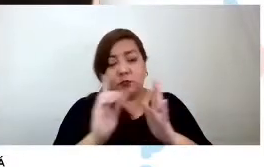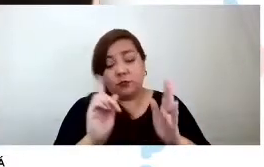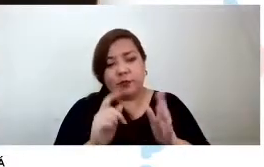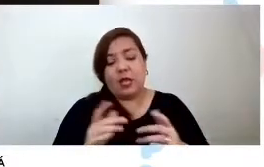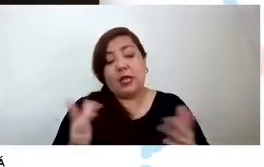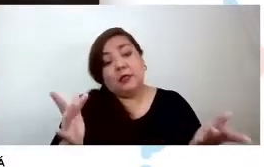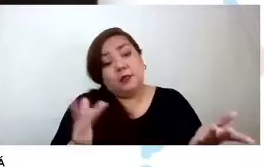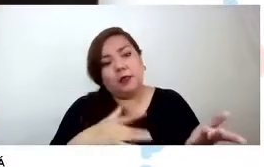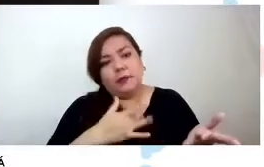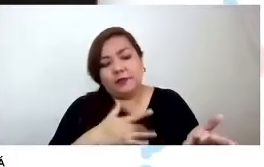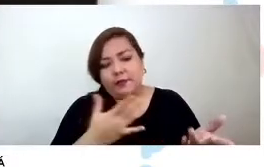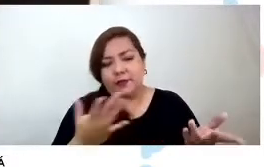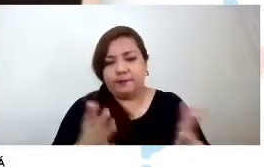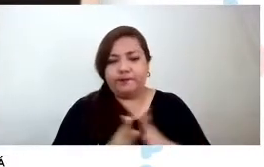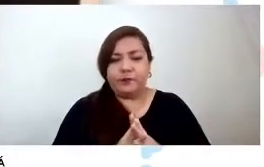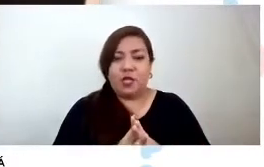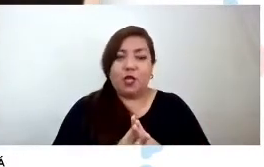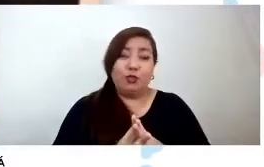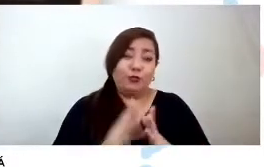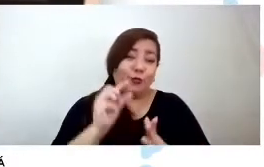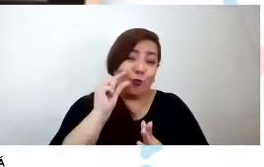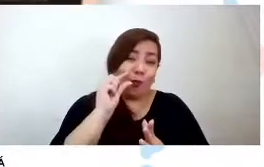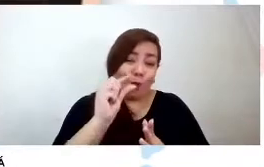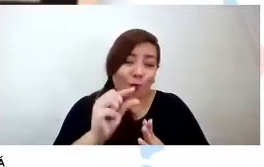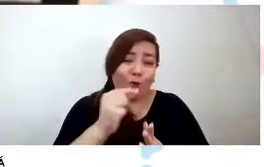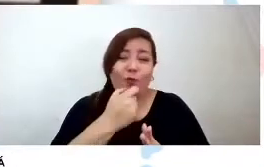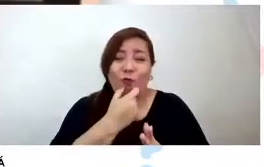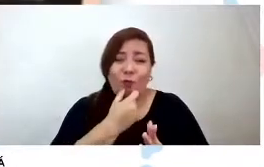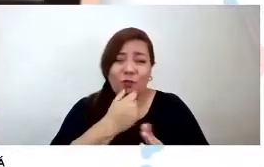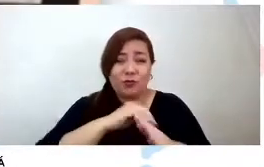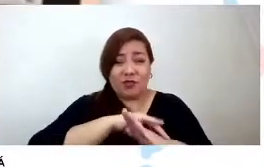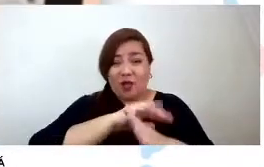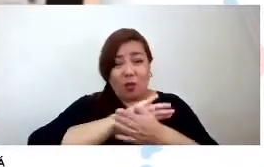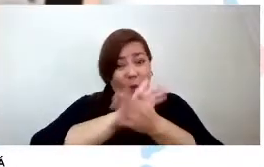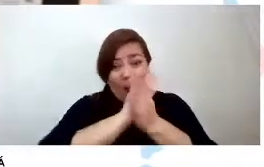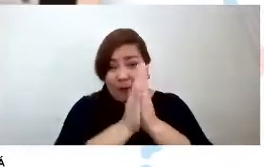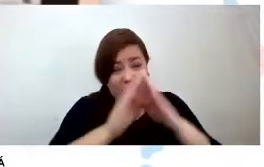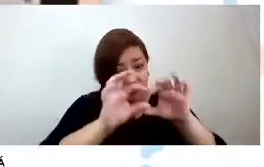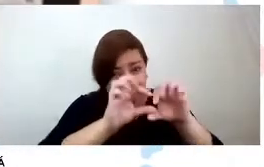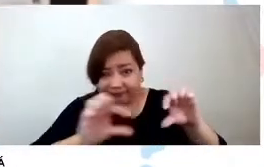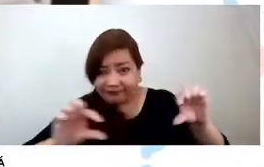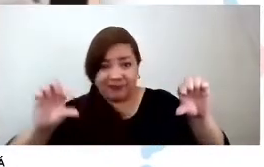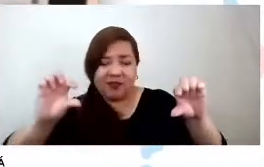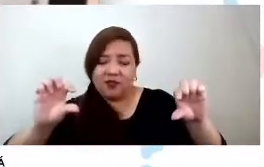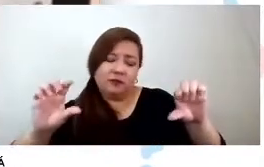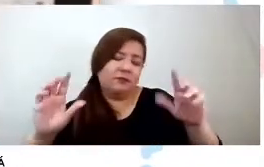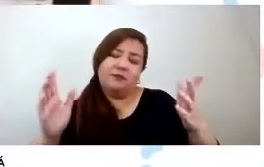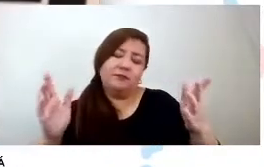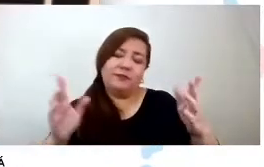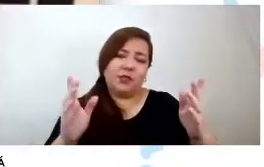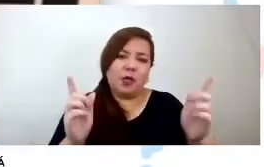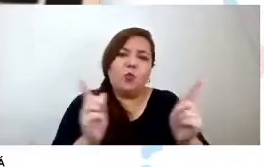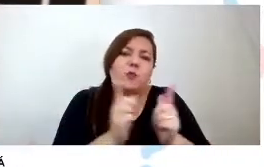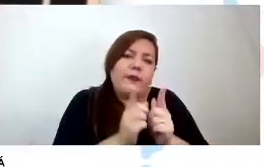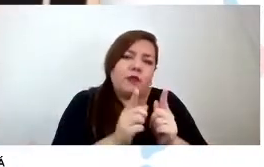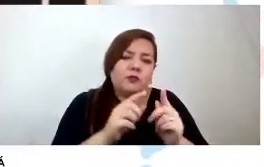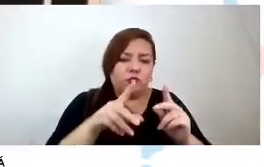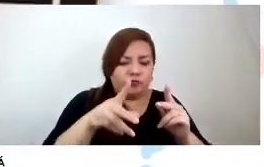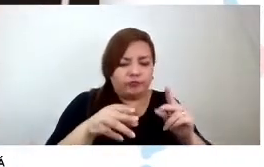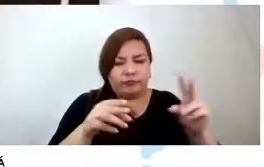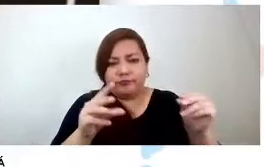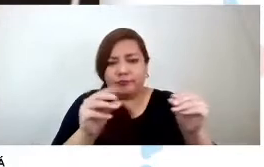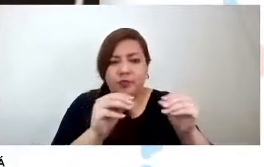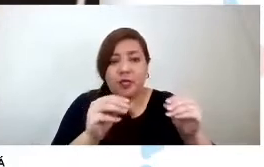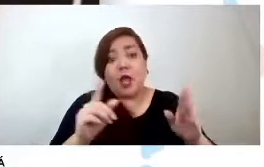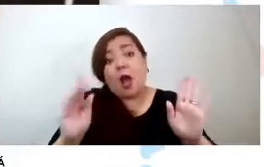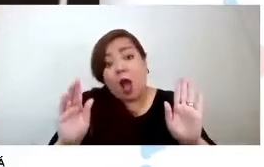lamentablemente son pocos los huesos que están completos. Ahí Cecilia les va a mostrar el trabajo en honor al Festival de la Ciencia,